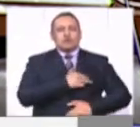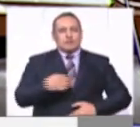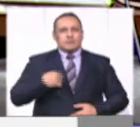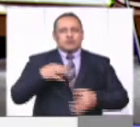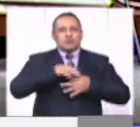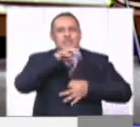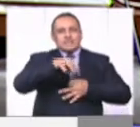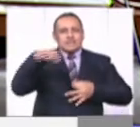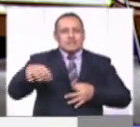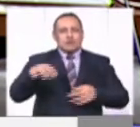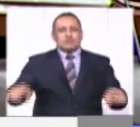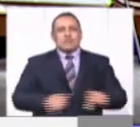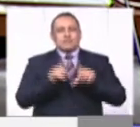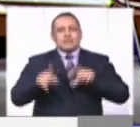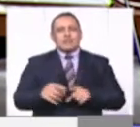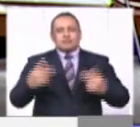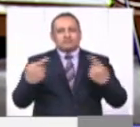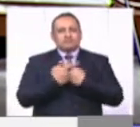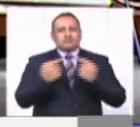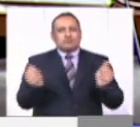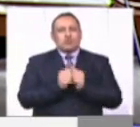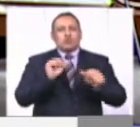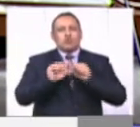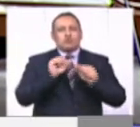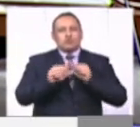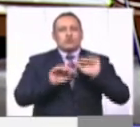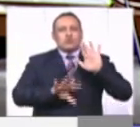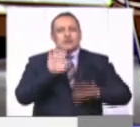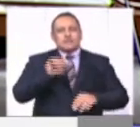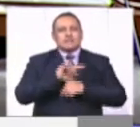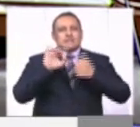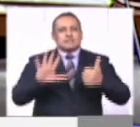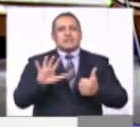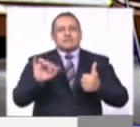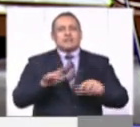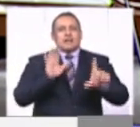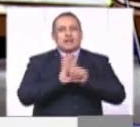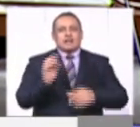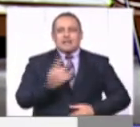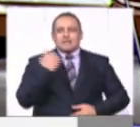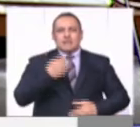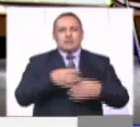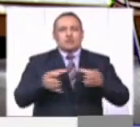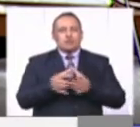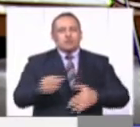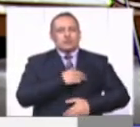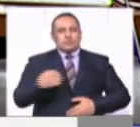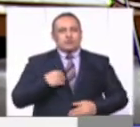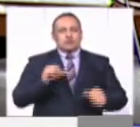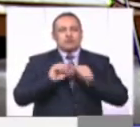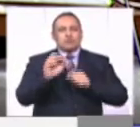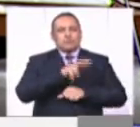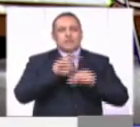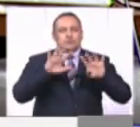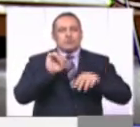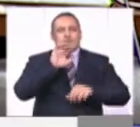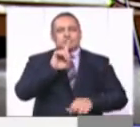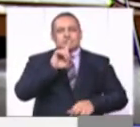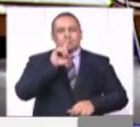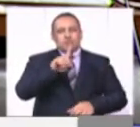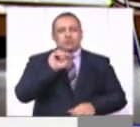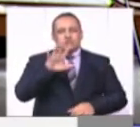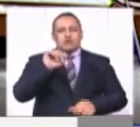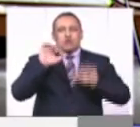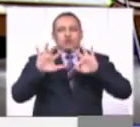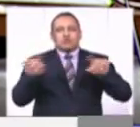descentralizados de manera incompatible con los artículos 15 y 16 de la Ley Orgánica del poder ejecutivo número 2918